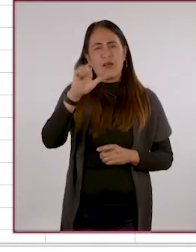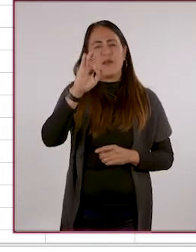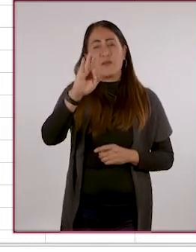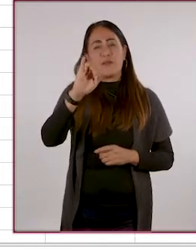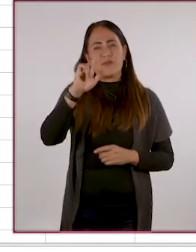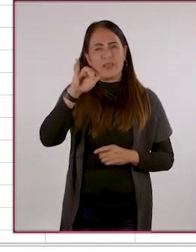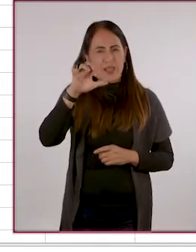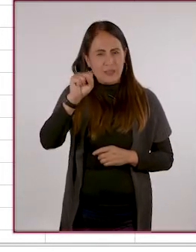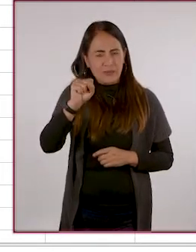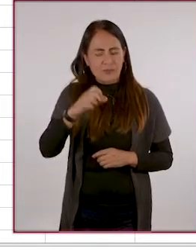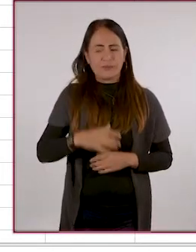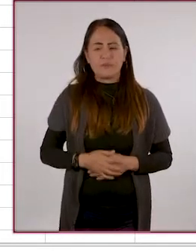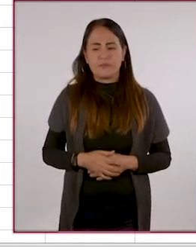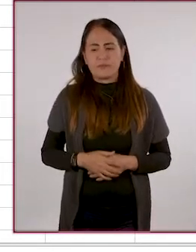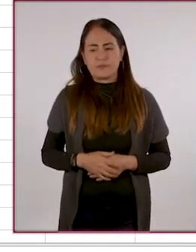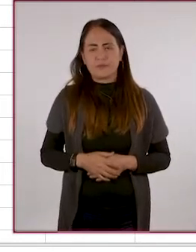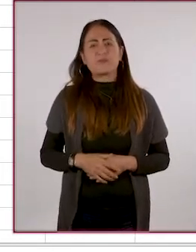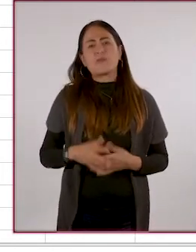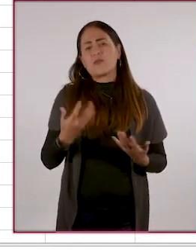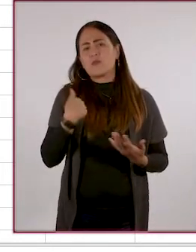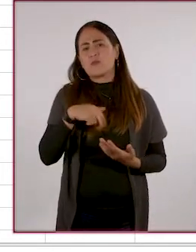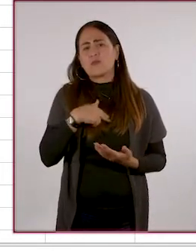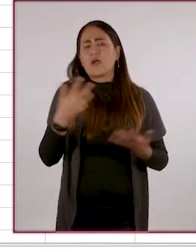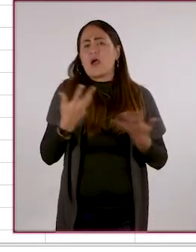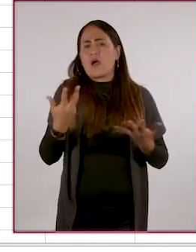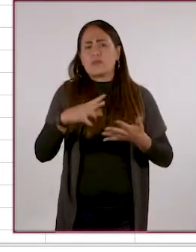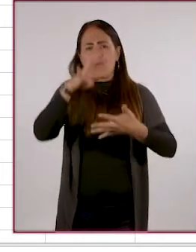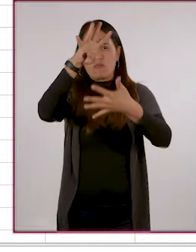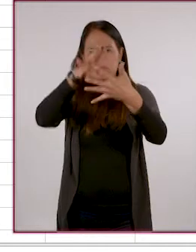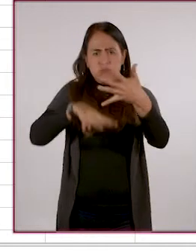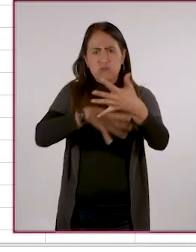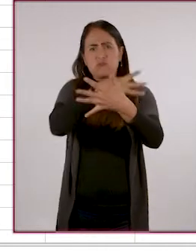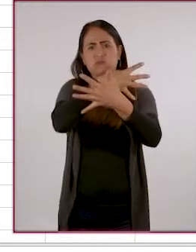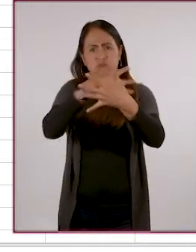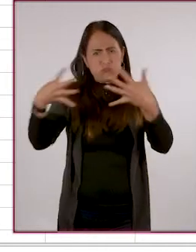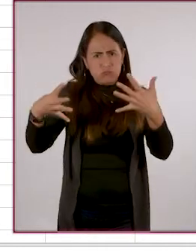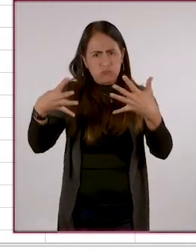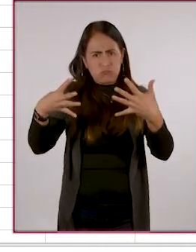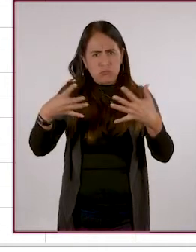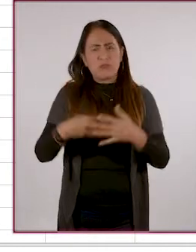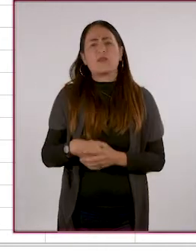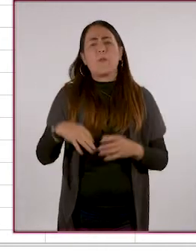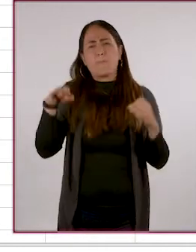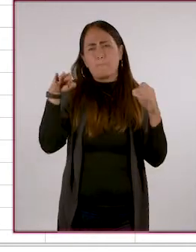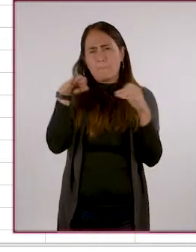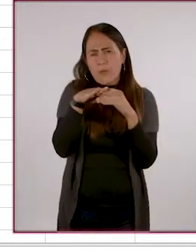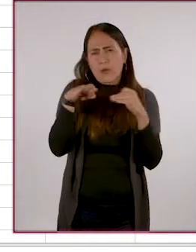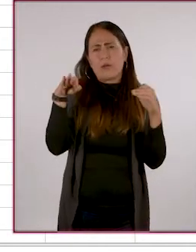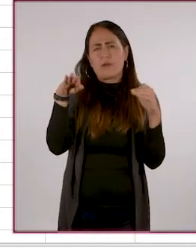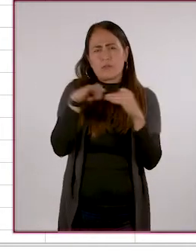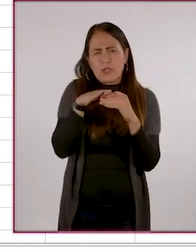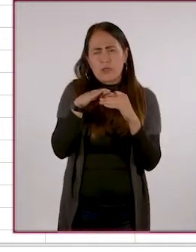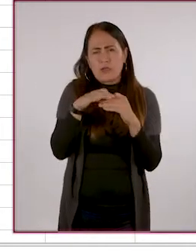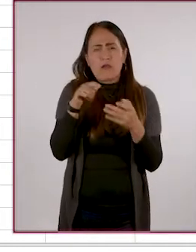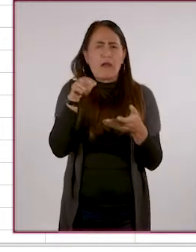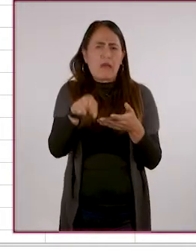tenemos nuestros amigos, ¿no? Queremos hacer una tabla de frecuencia donde nos